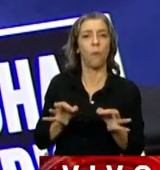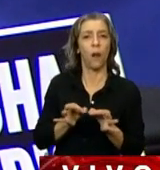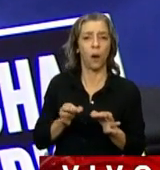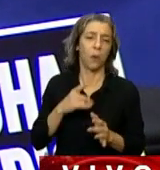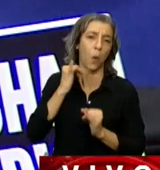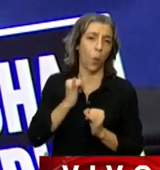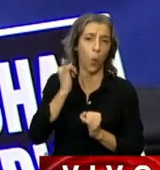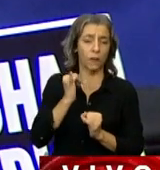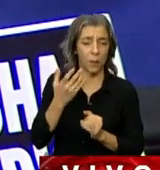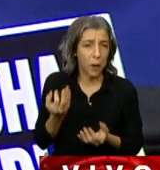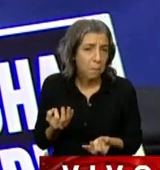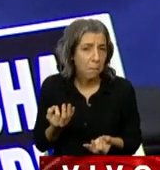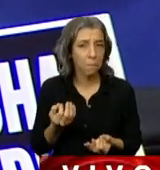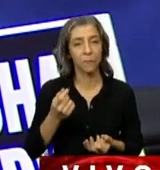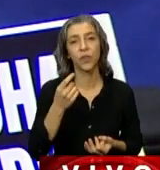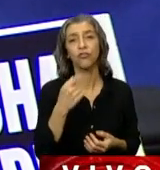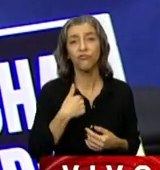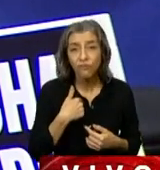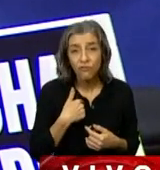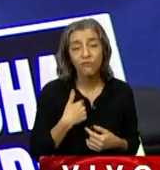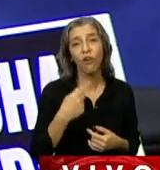Yo el 2 de abril de 1982 cumplí 10 años.